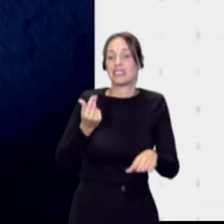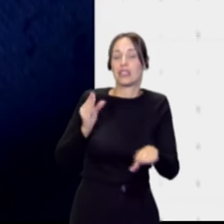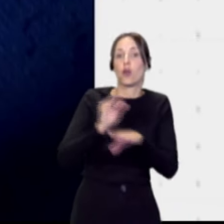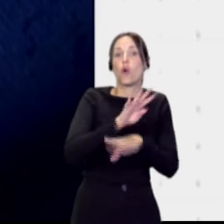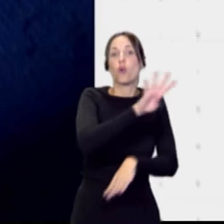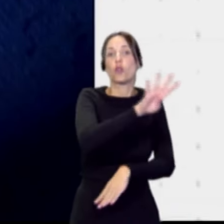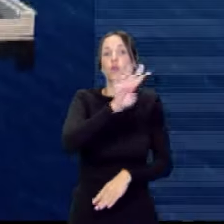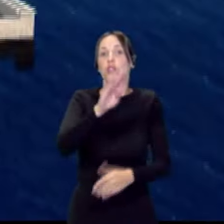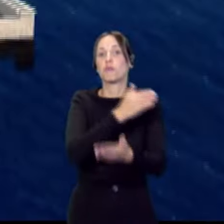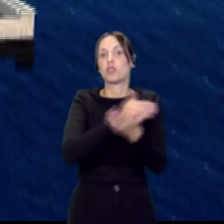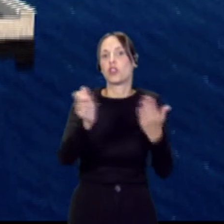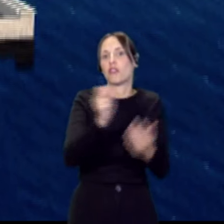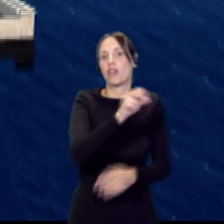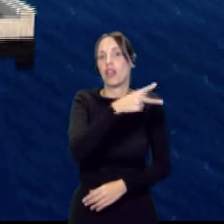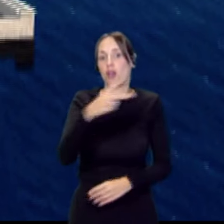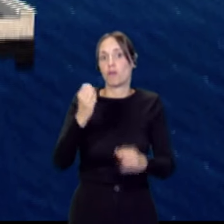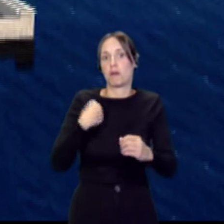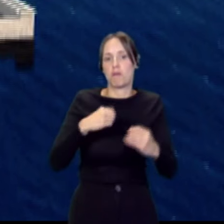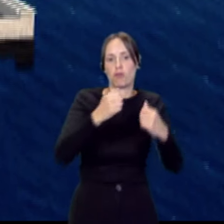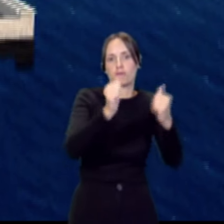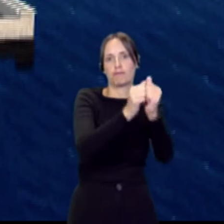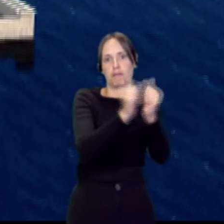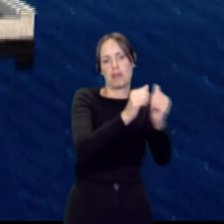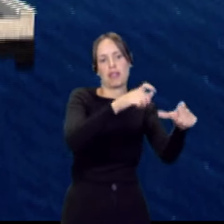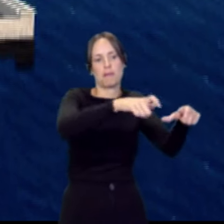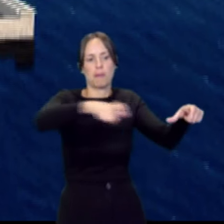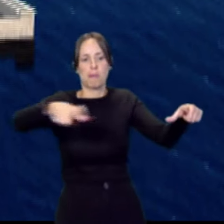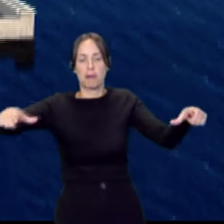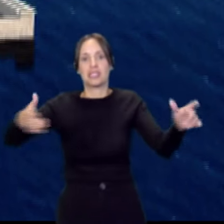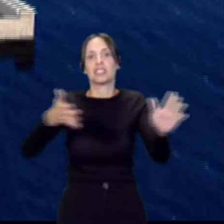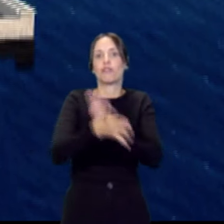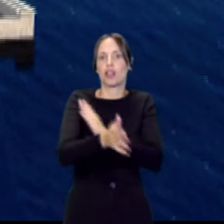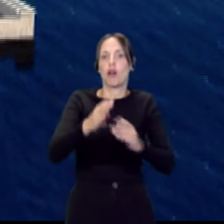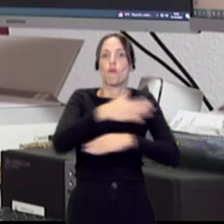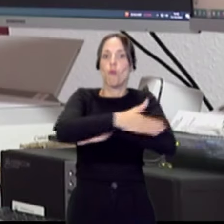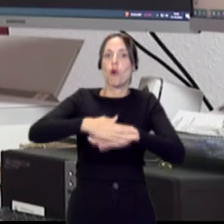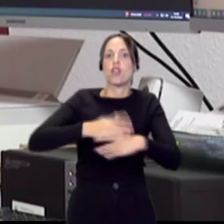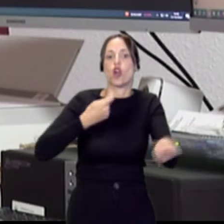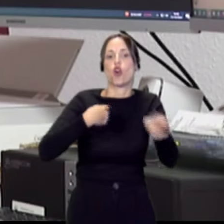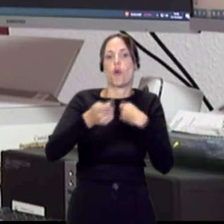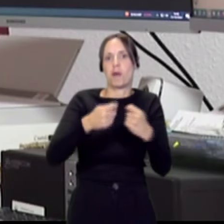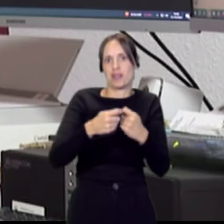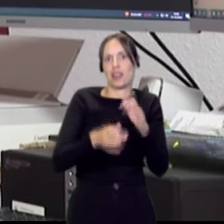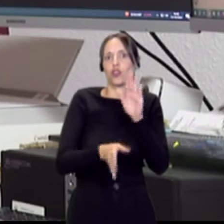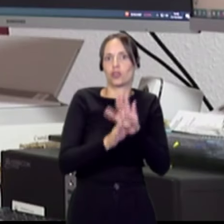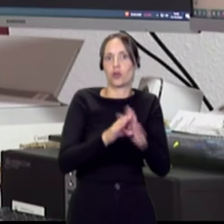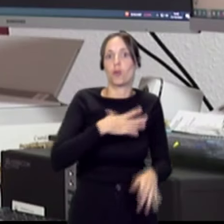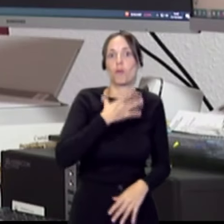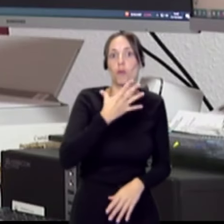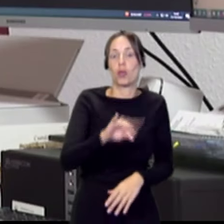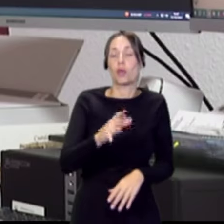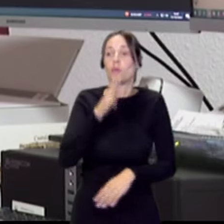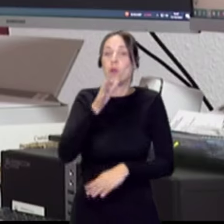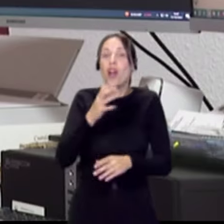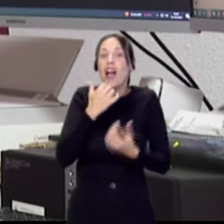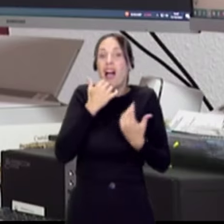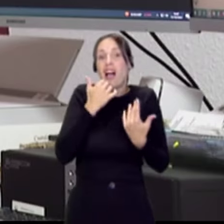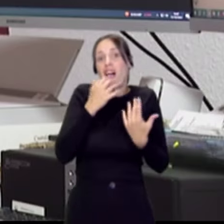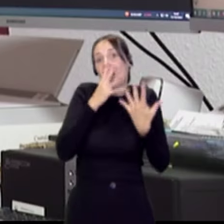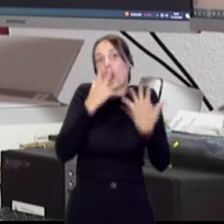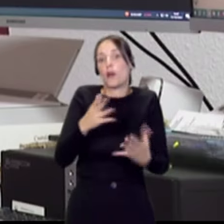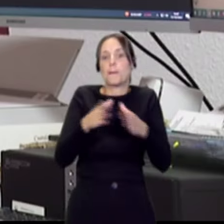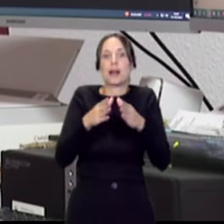de un nuevo dique que dará continuidad al muelle comercial. Va a favorecer el atraque de embarcaciones no solo de mayor calado, sino también el